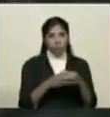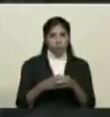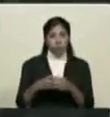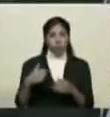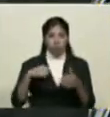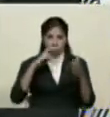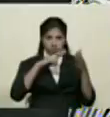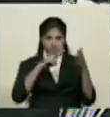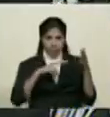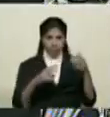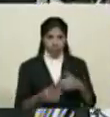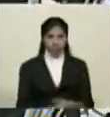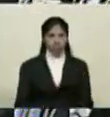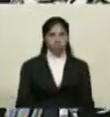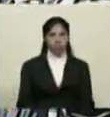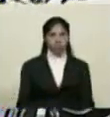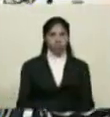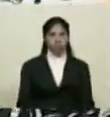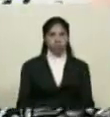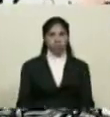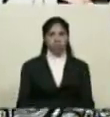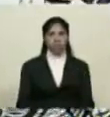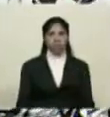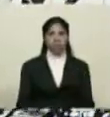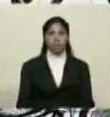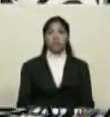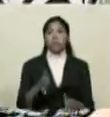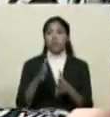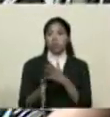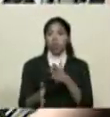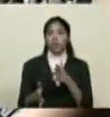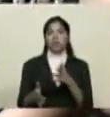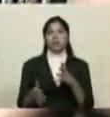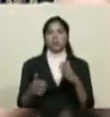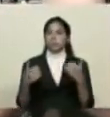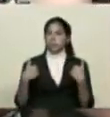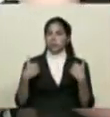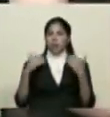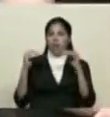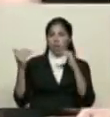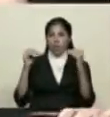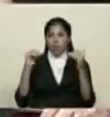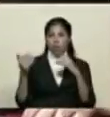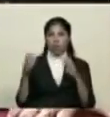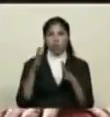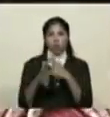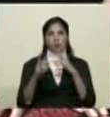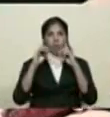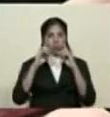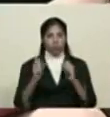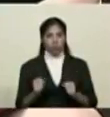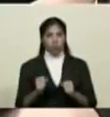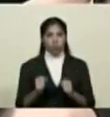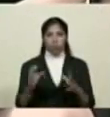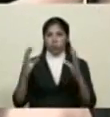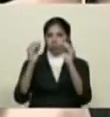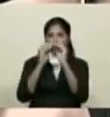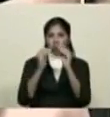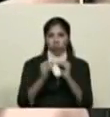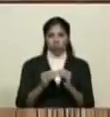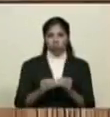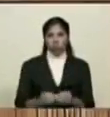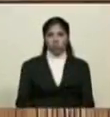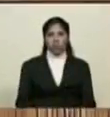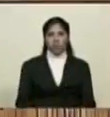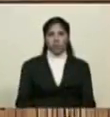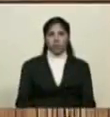propuestas. Relacionado con sus competencias, los fines de suprimir aquellas coordinaciones y unidades que no sean necesarias. Porque nos conseguimos